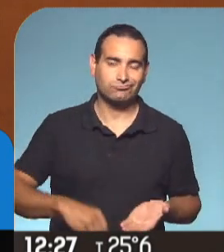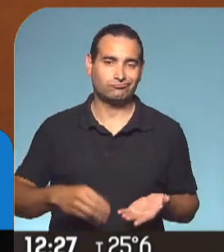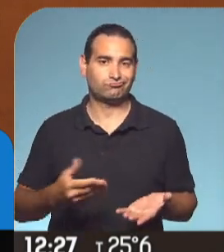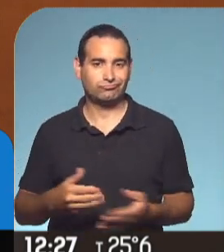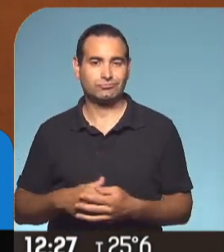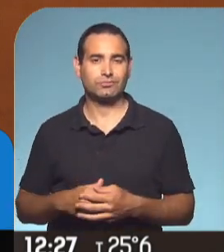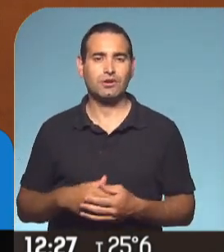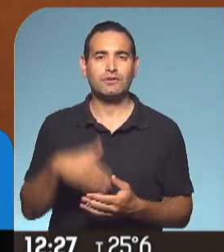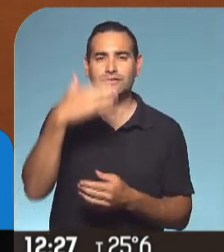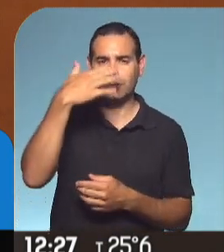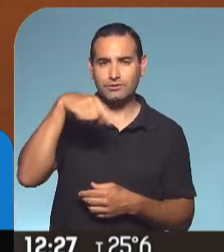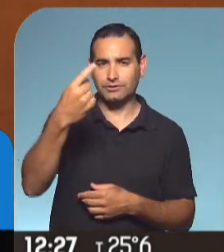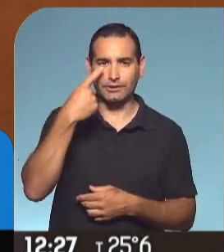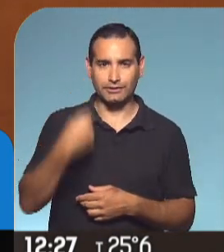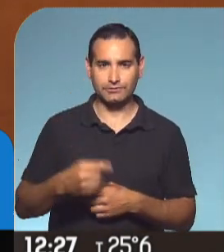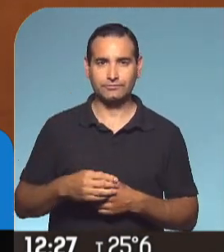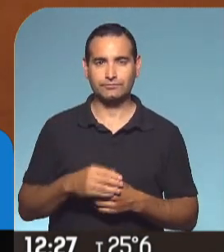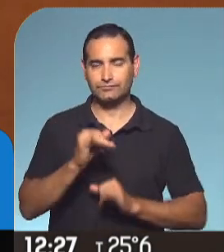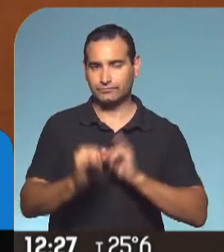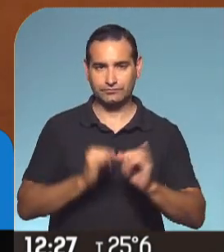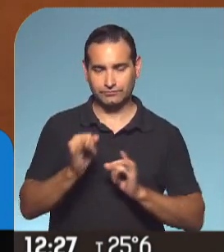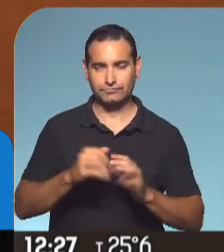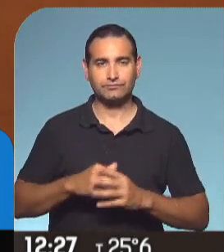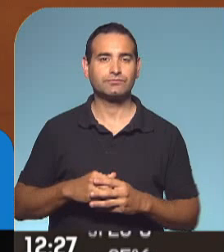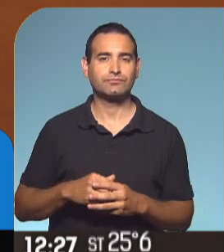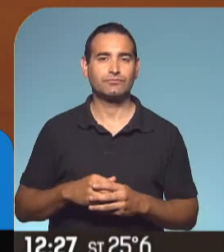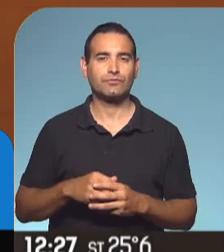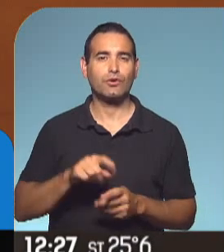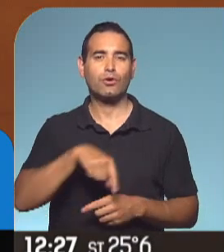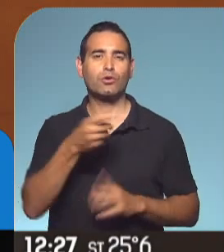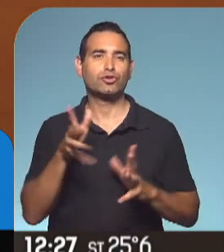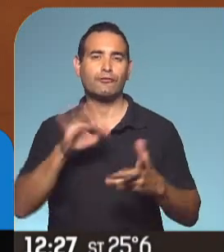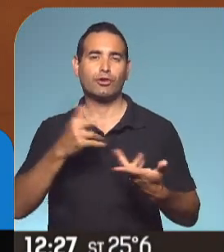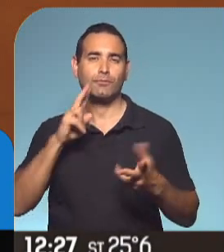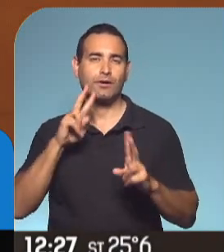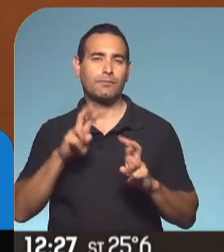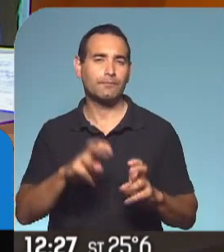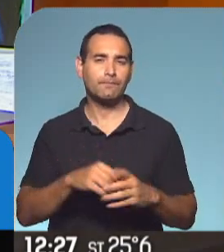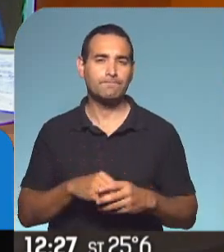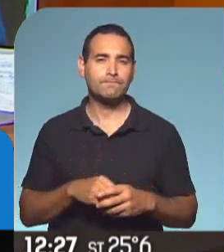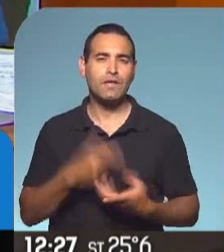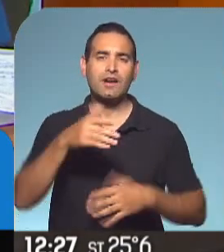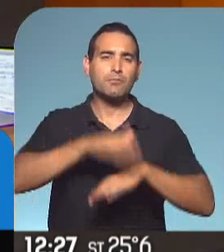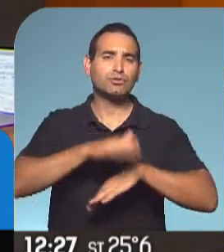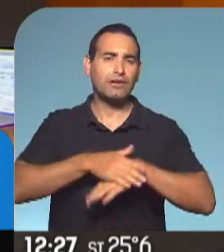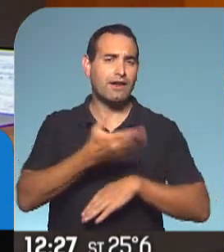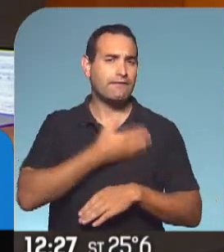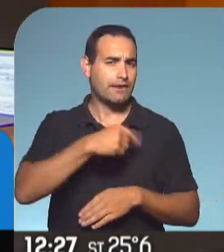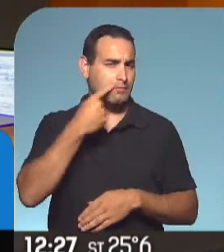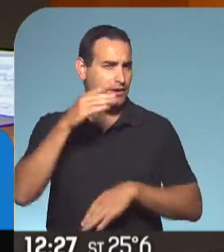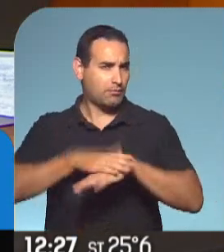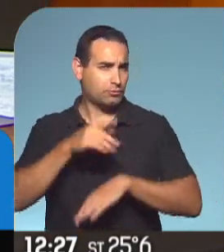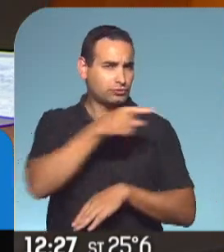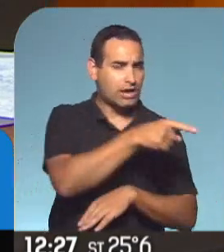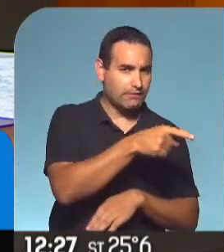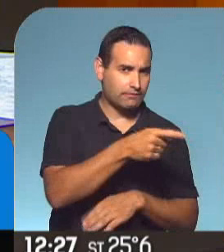día lo podemos explicitar un poco, que es otra forma de encarar esto, que es decir, cuál es la responsabilidad del Fondo Monetario Internacional